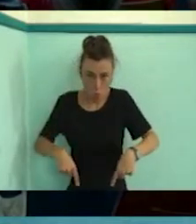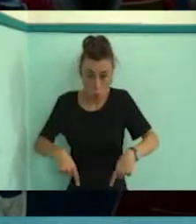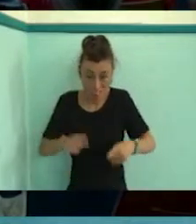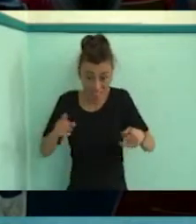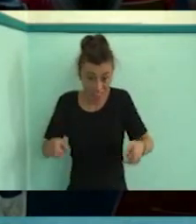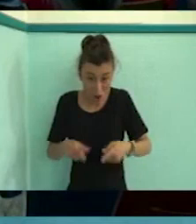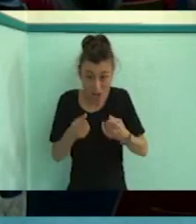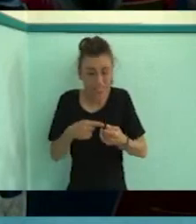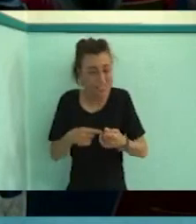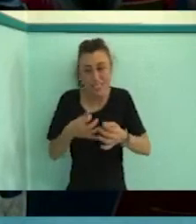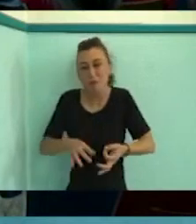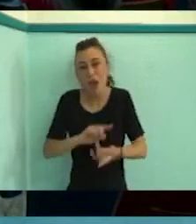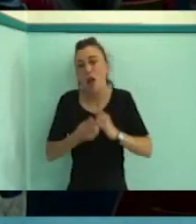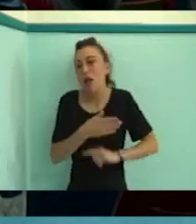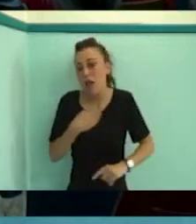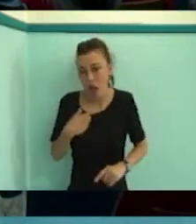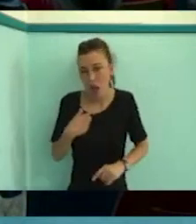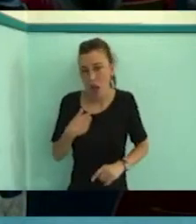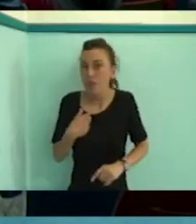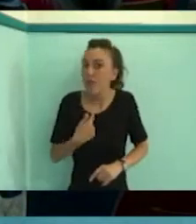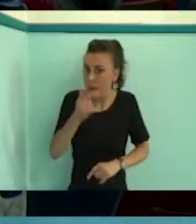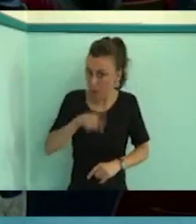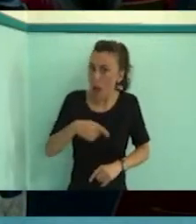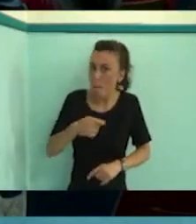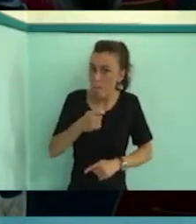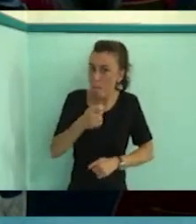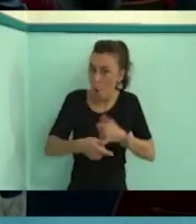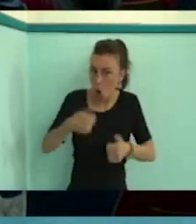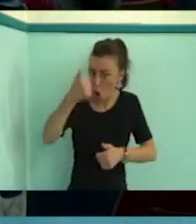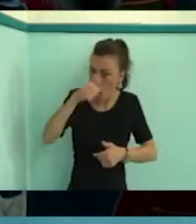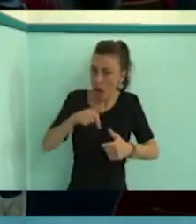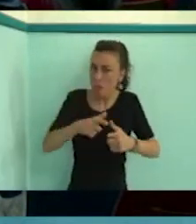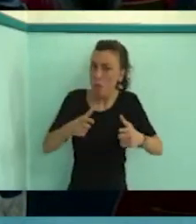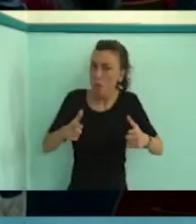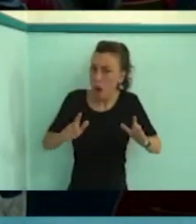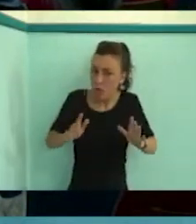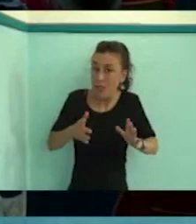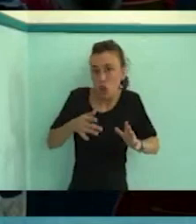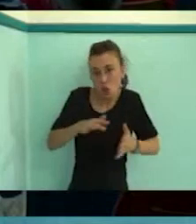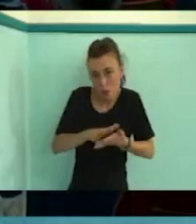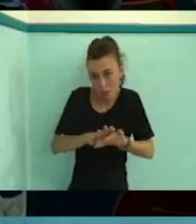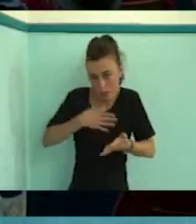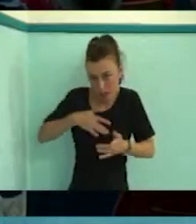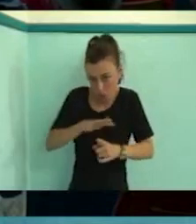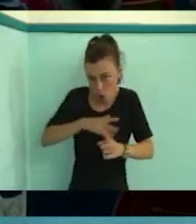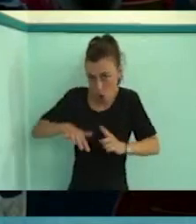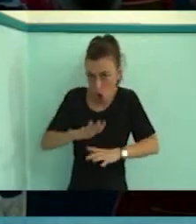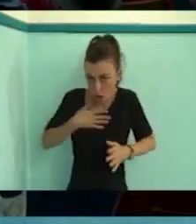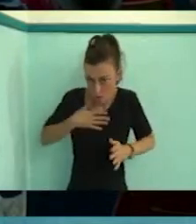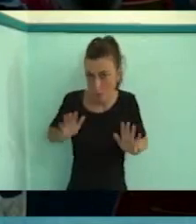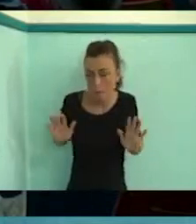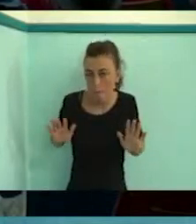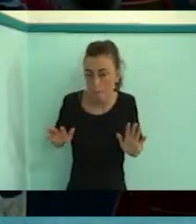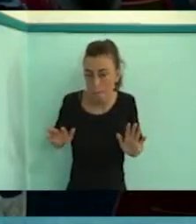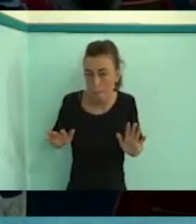modificarlo y cada vez también son más hombres eh de de los que hay al por lo menos yo hablo de mi entorno de lo que puedo ver